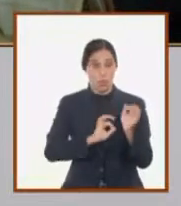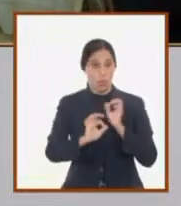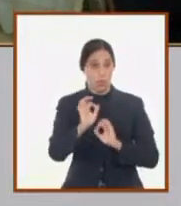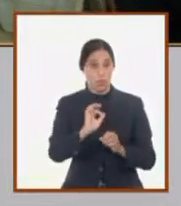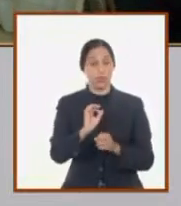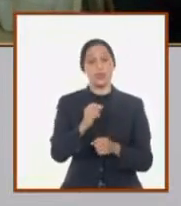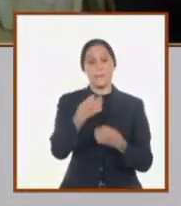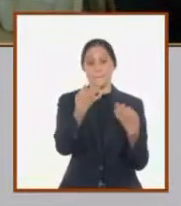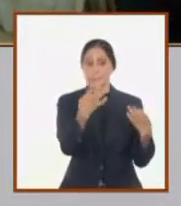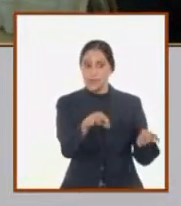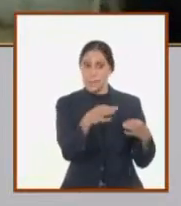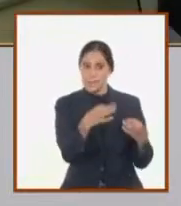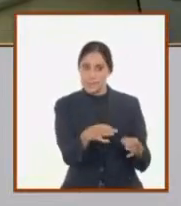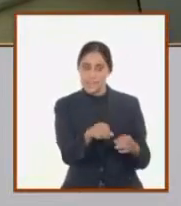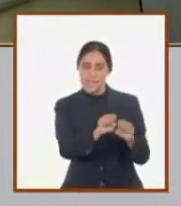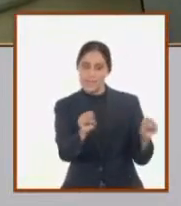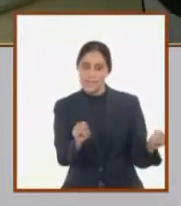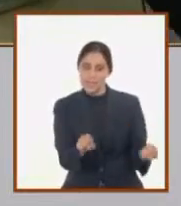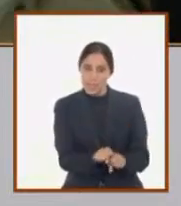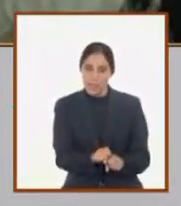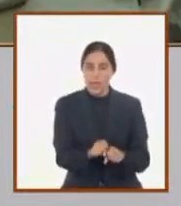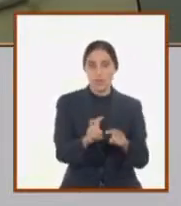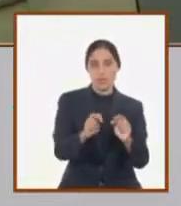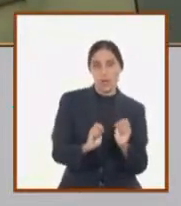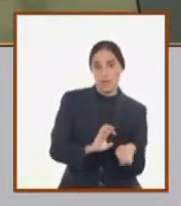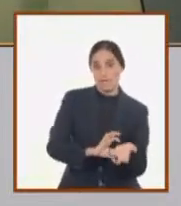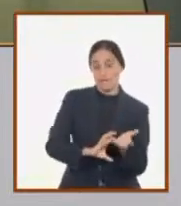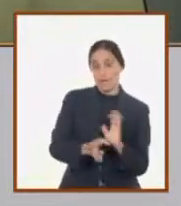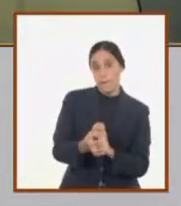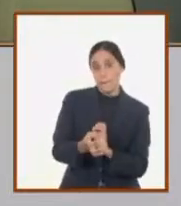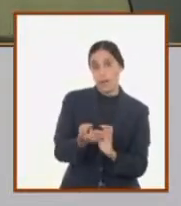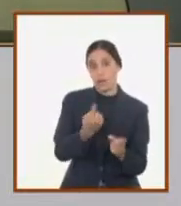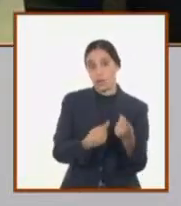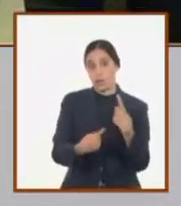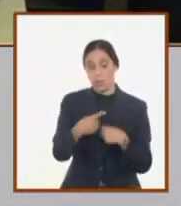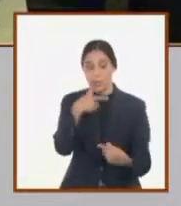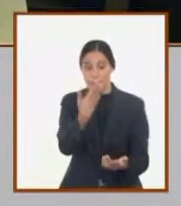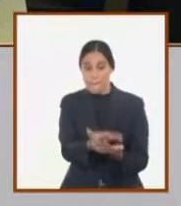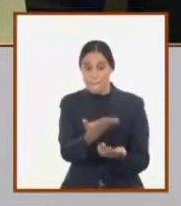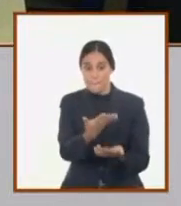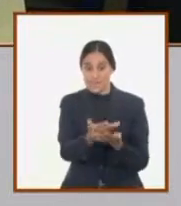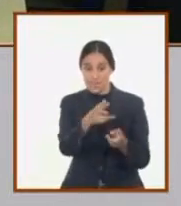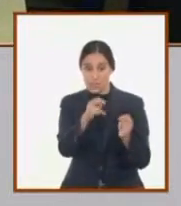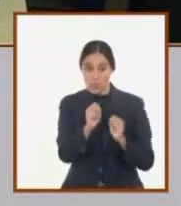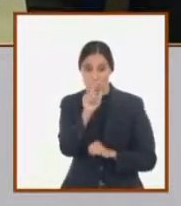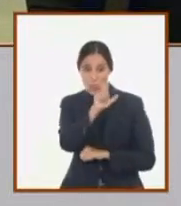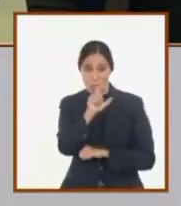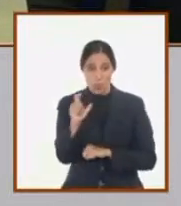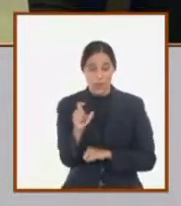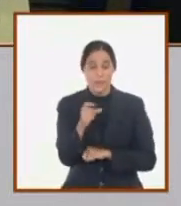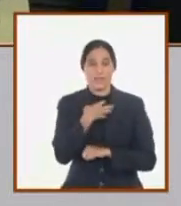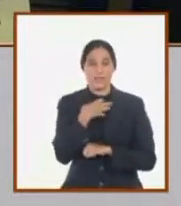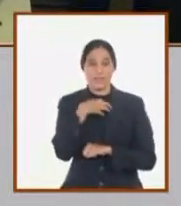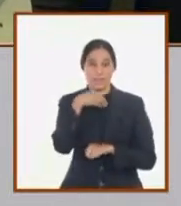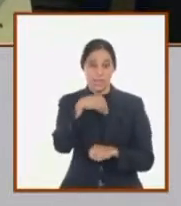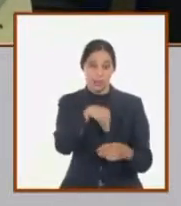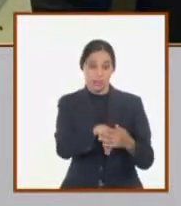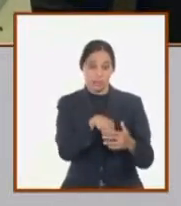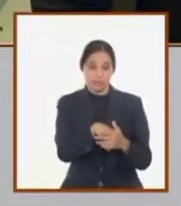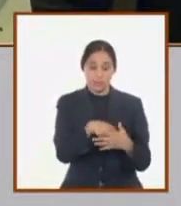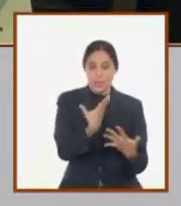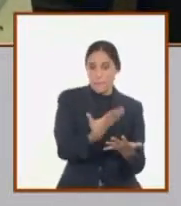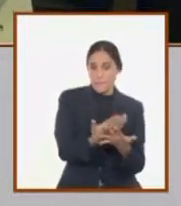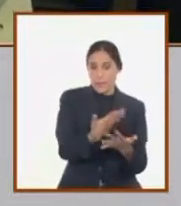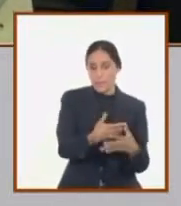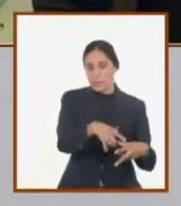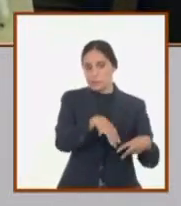de manera que en nuestro sistema automatizado que también fue la primera la primera institución en tener un sistema automatizado para lo que era la la gestión de los de los